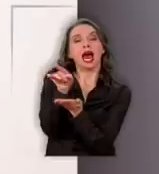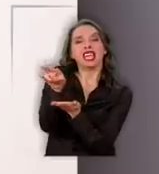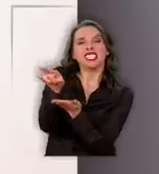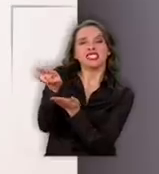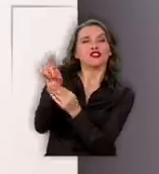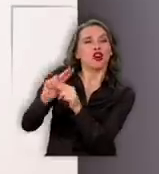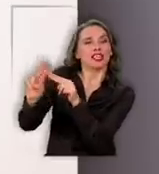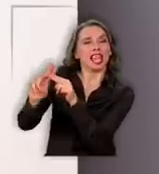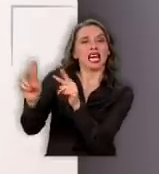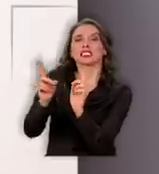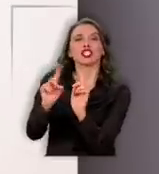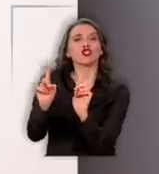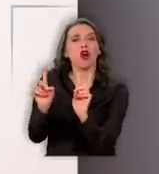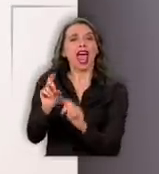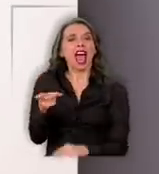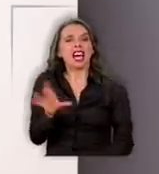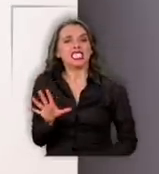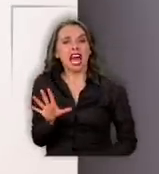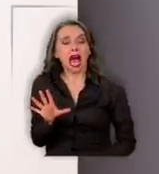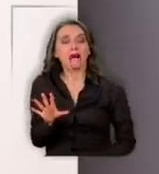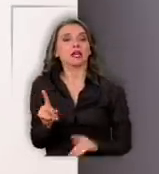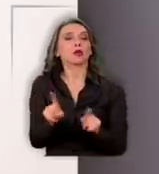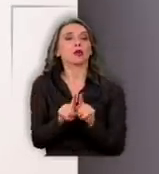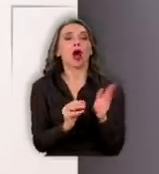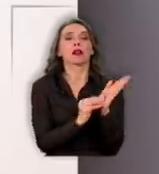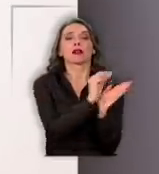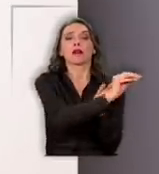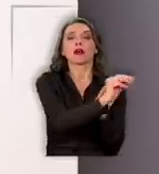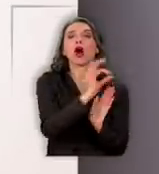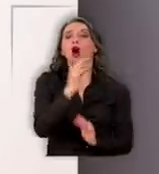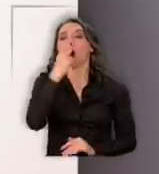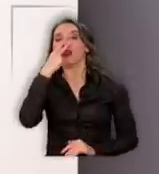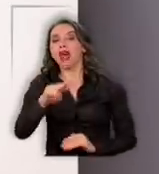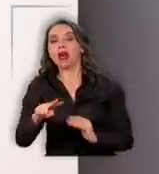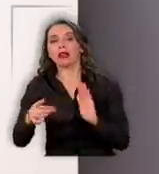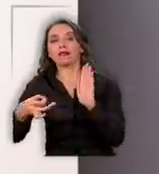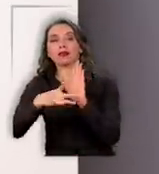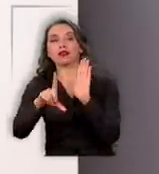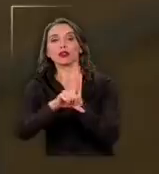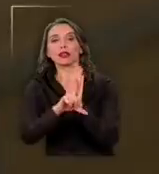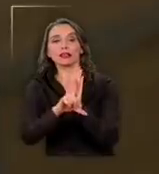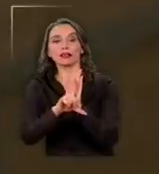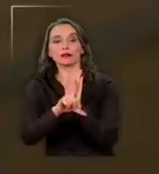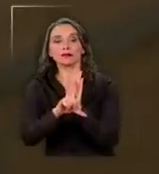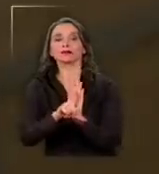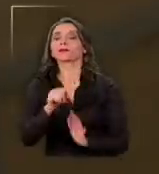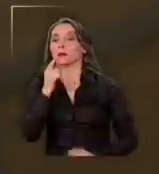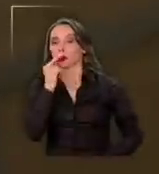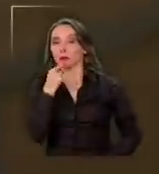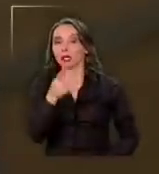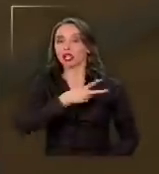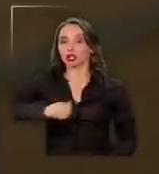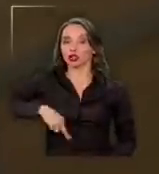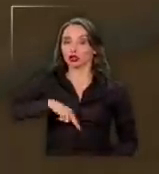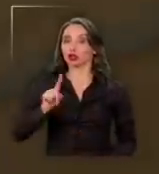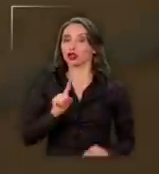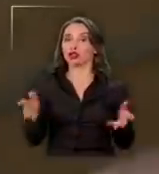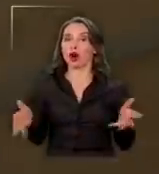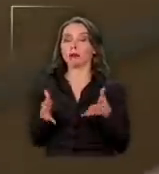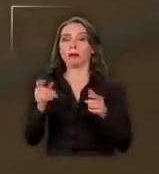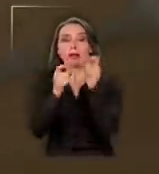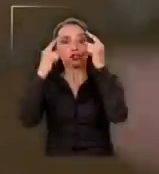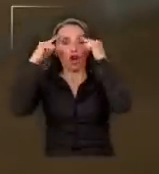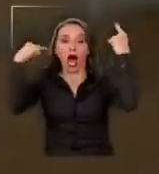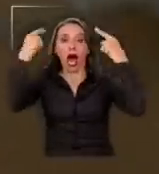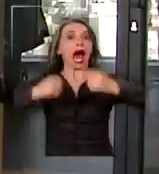no necesariamente revisten gravedad o que no tienen nada que ver con algún ilícito? Nosotros tampoco promovemos para nada la